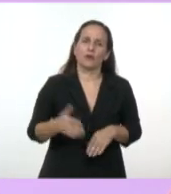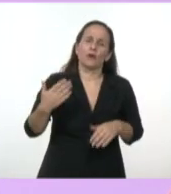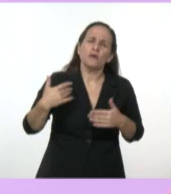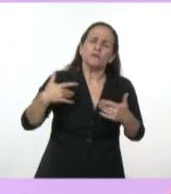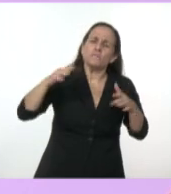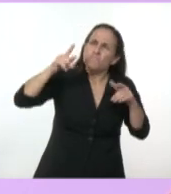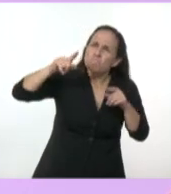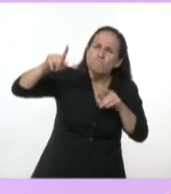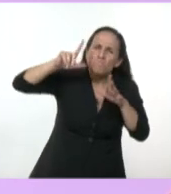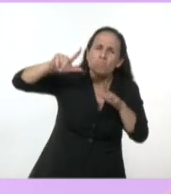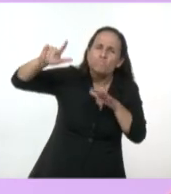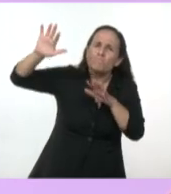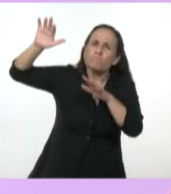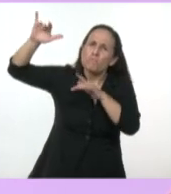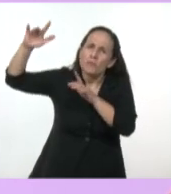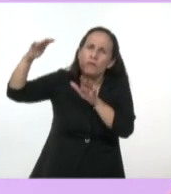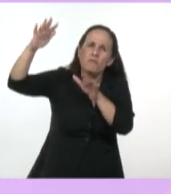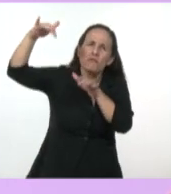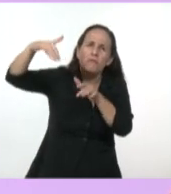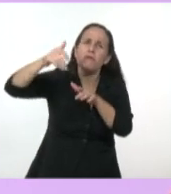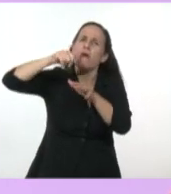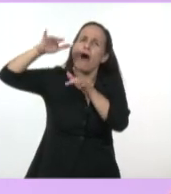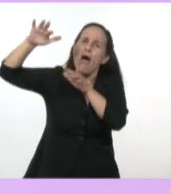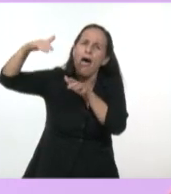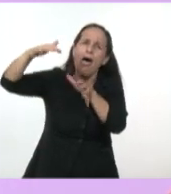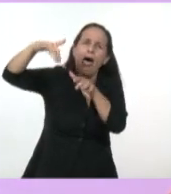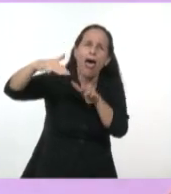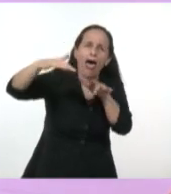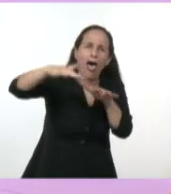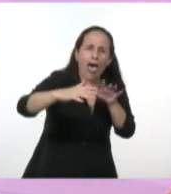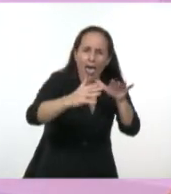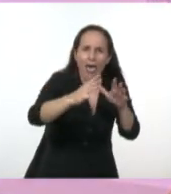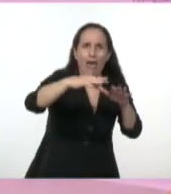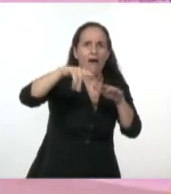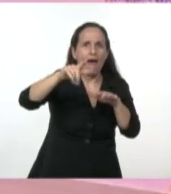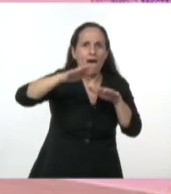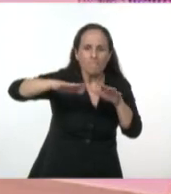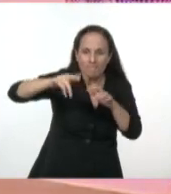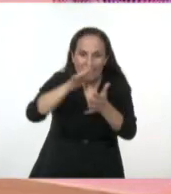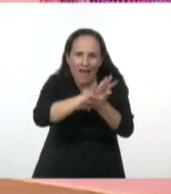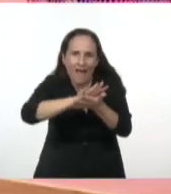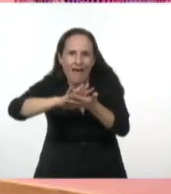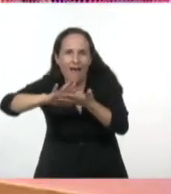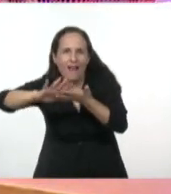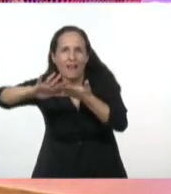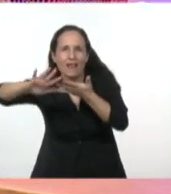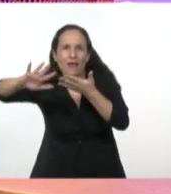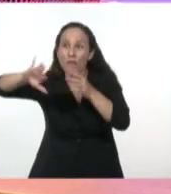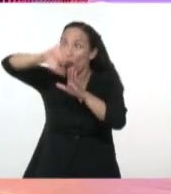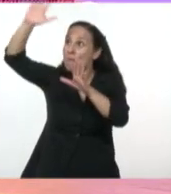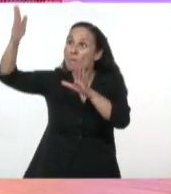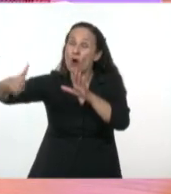lejos, serpenteando y riendo. Del estero límpido de corriente clara. Desde las montañas